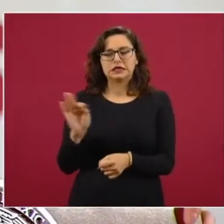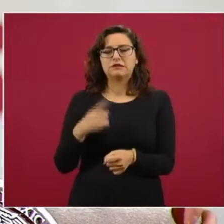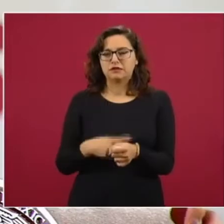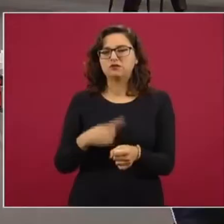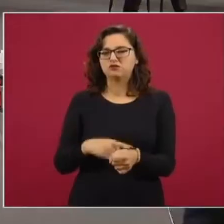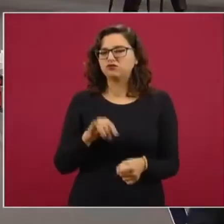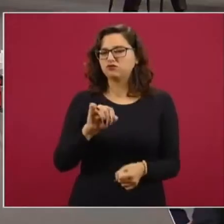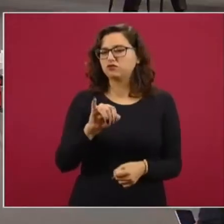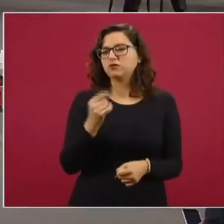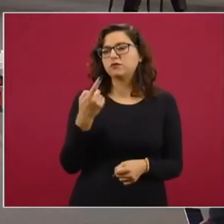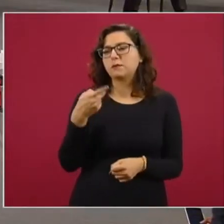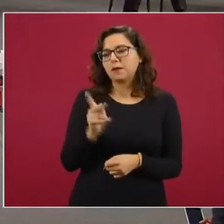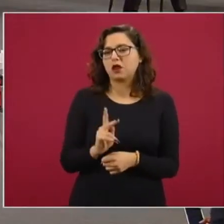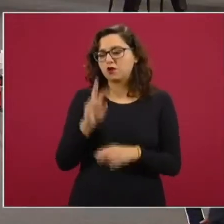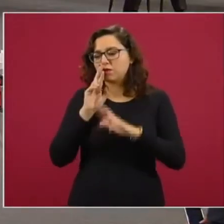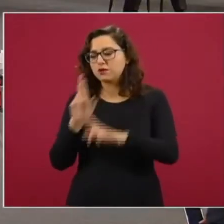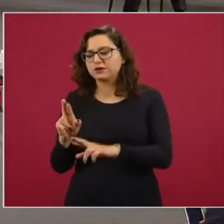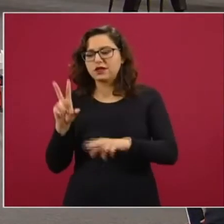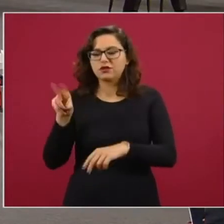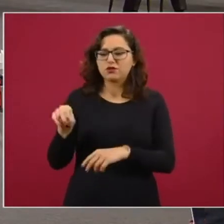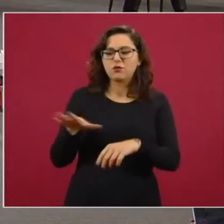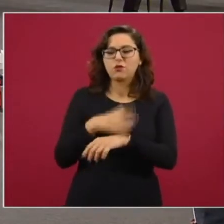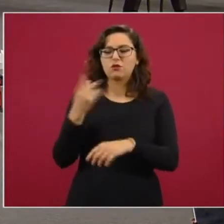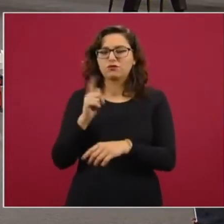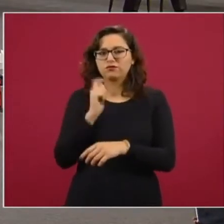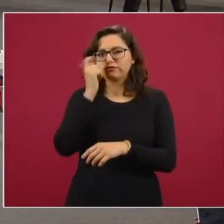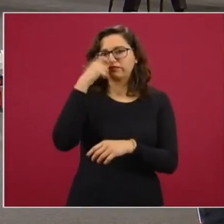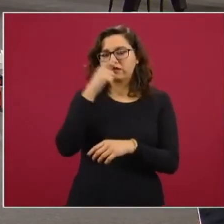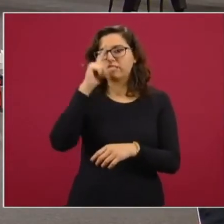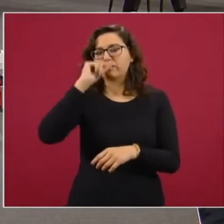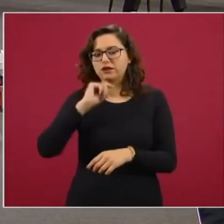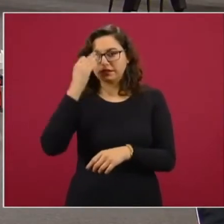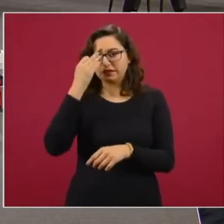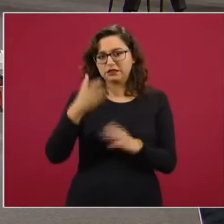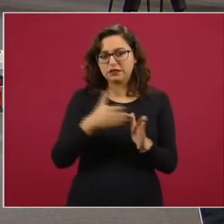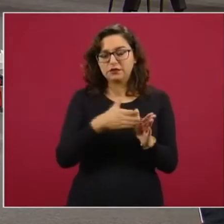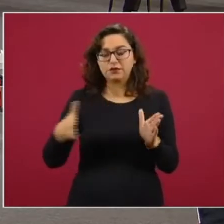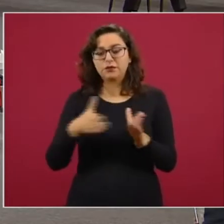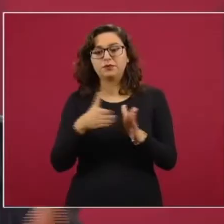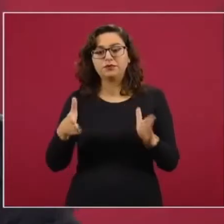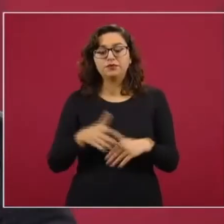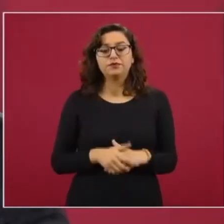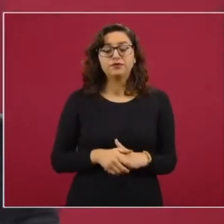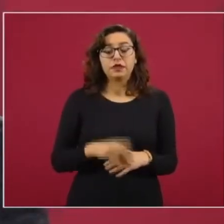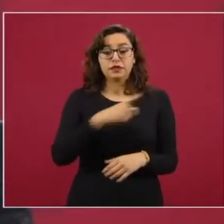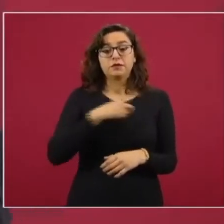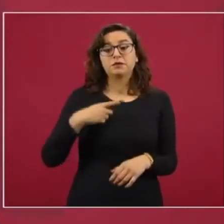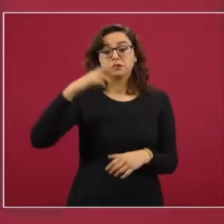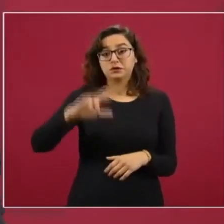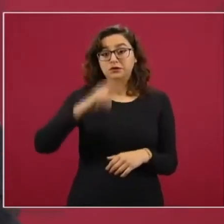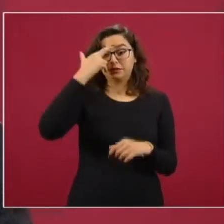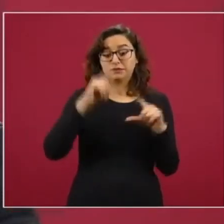Estas son las gráficas. El resumen es: la epidemia en México sigue activa, tenemos